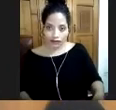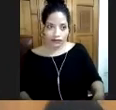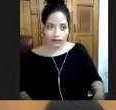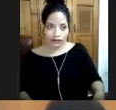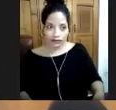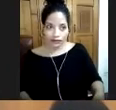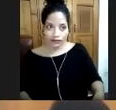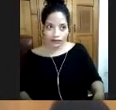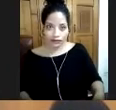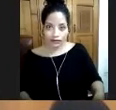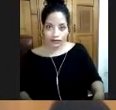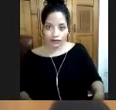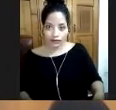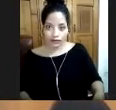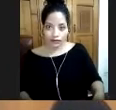preocupados,